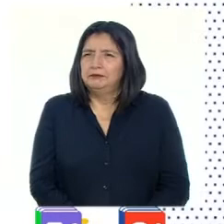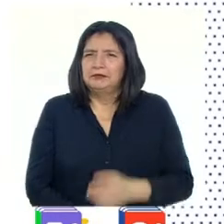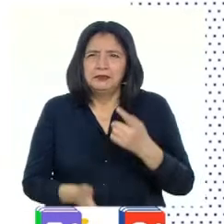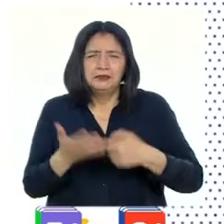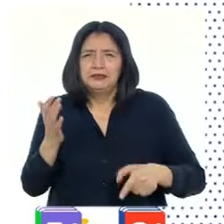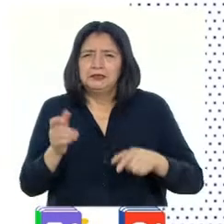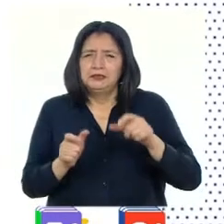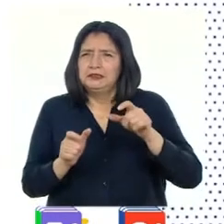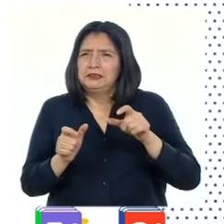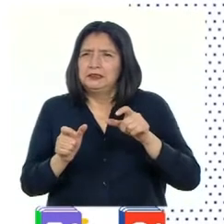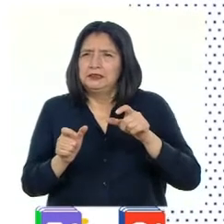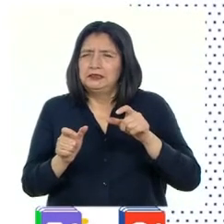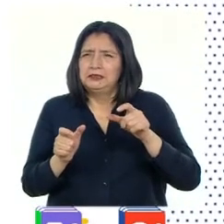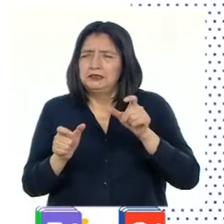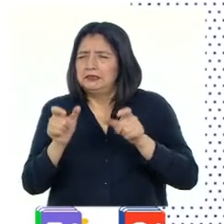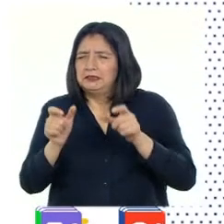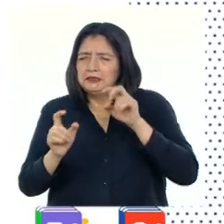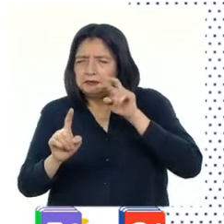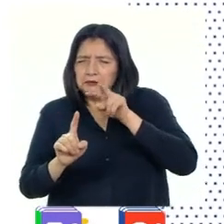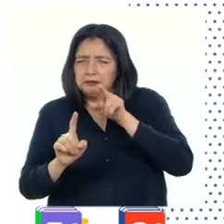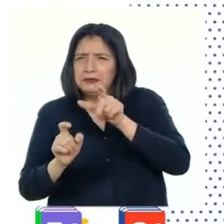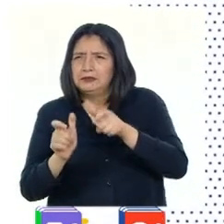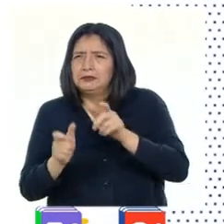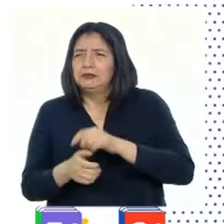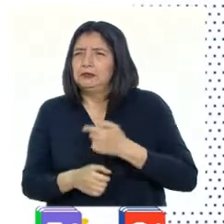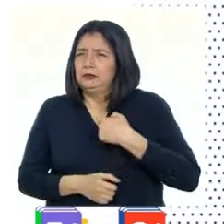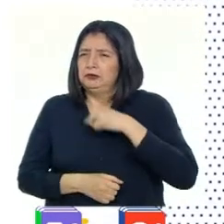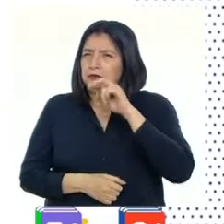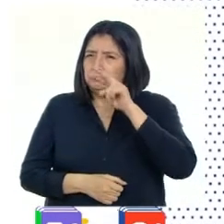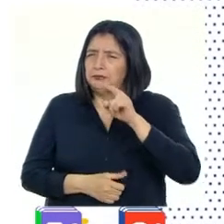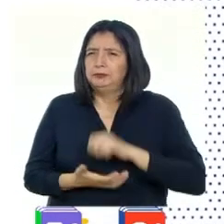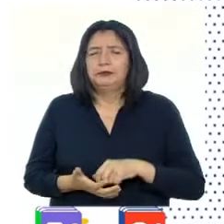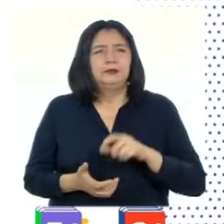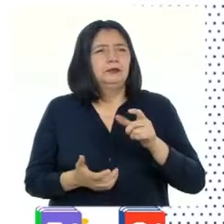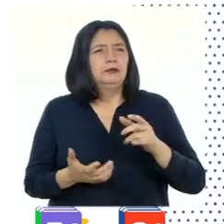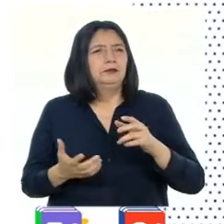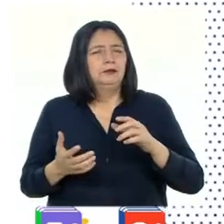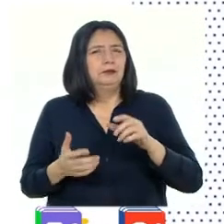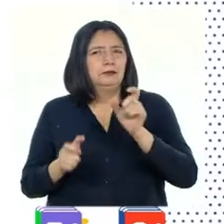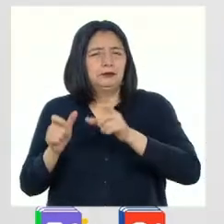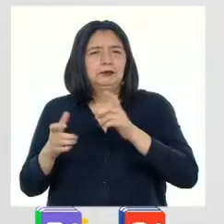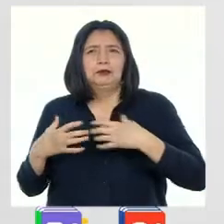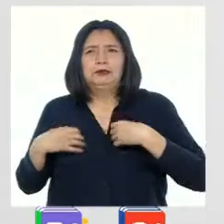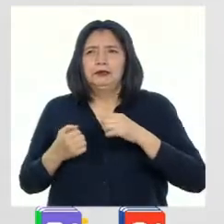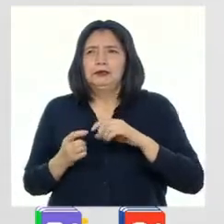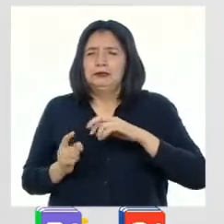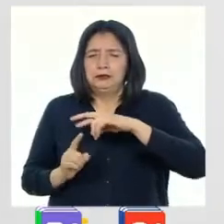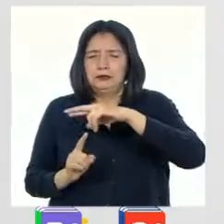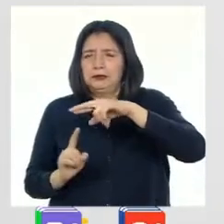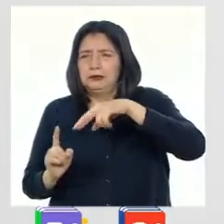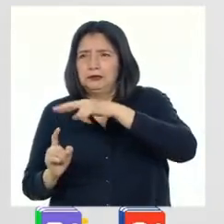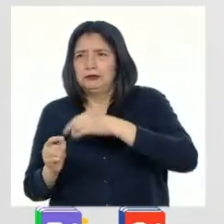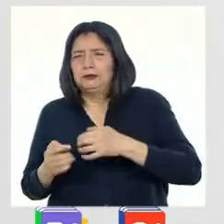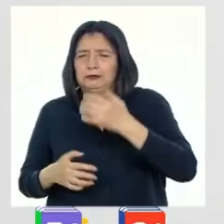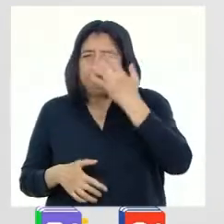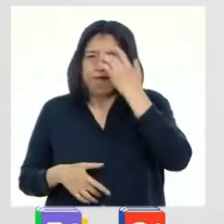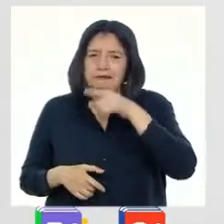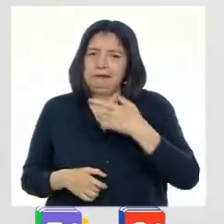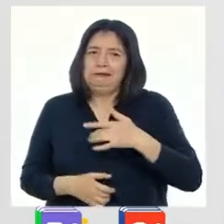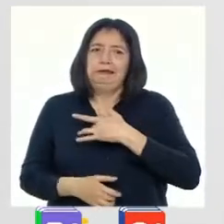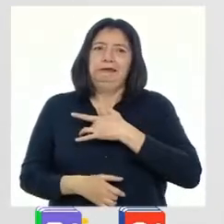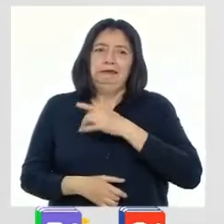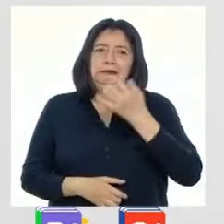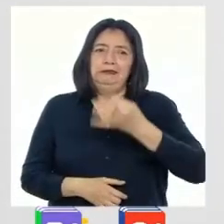¿Qué personajes resaltan más? Yo veo al personal de salud alrededor de un paciente. Es una imagen bastante conmovedora y real